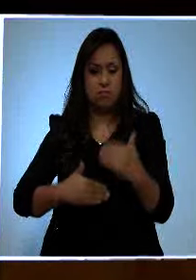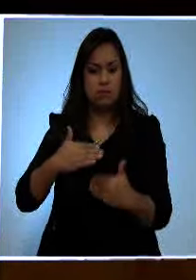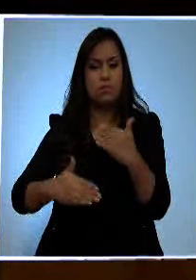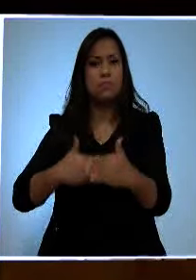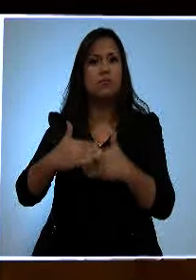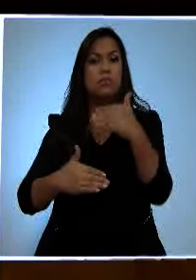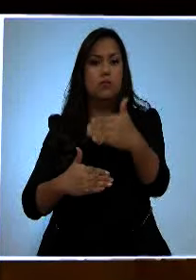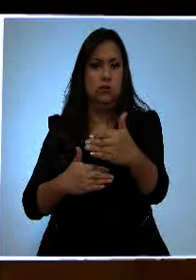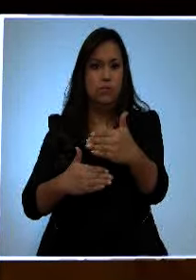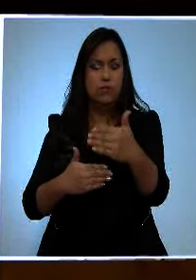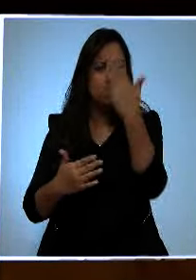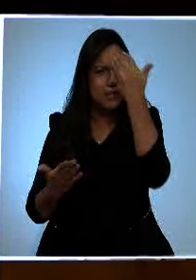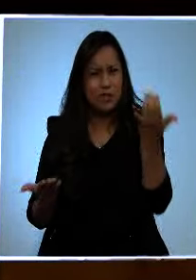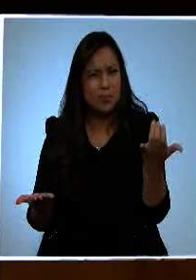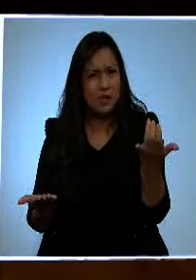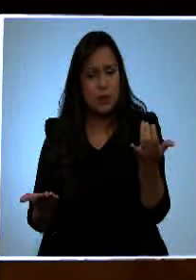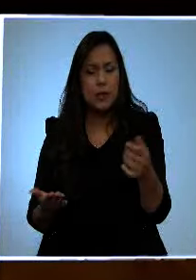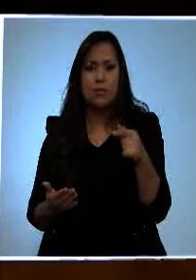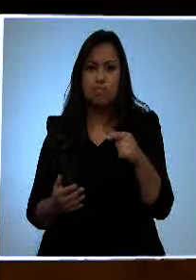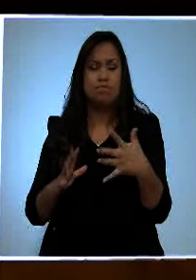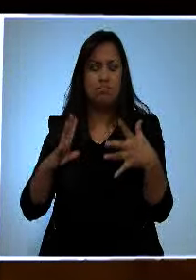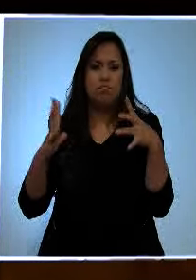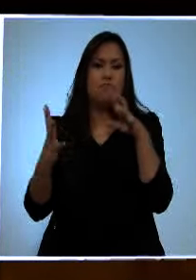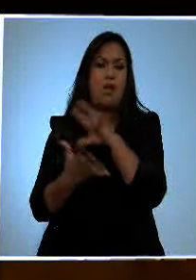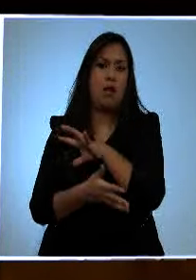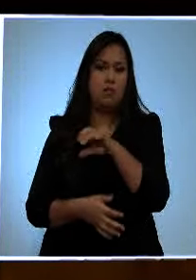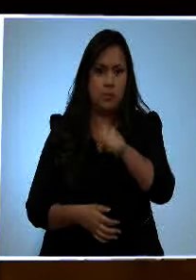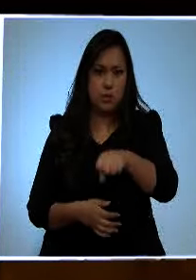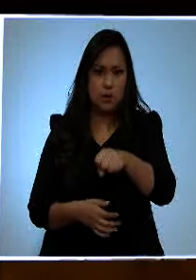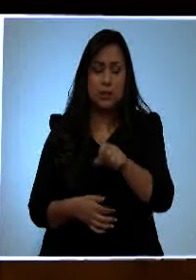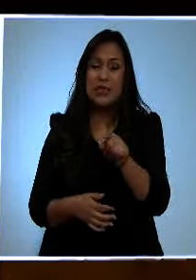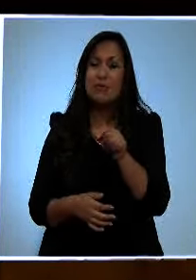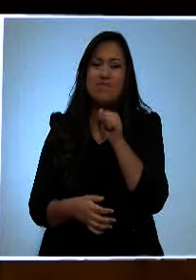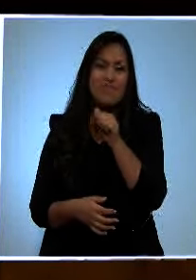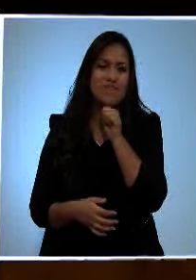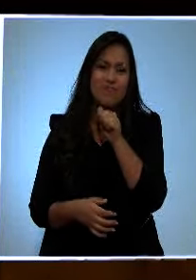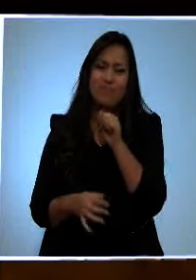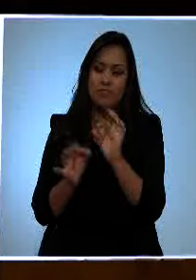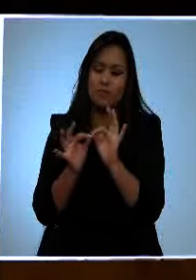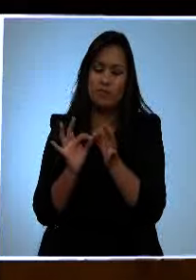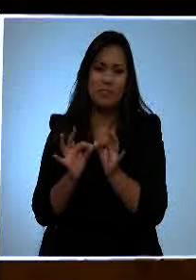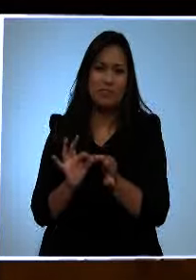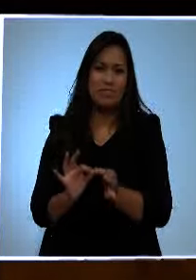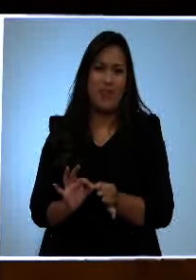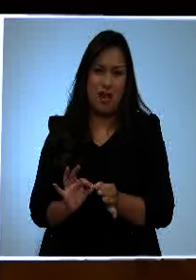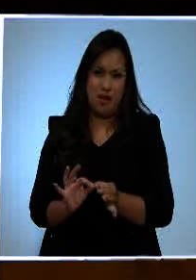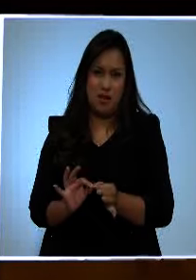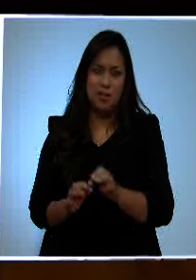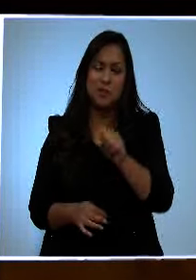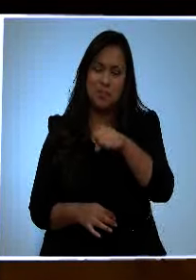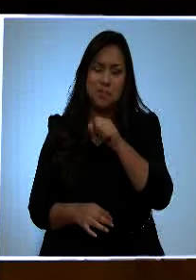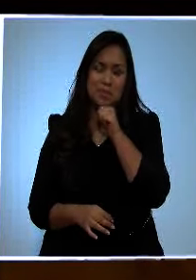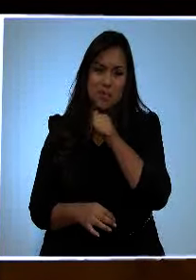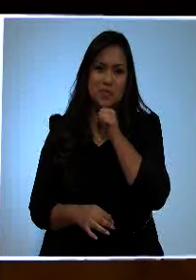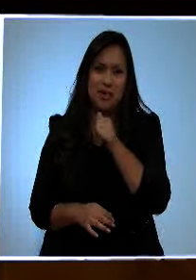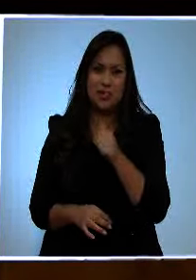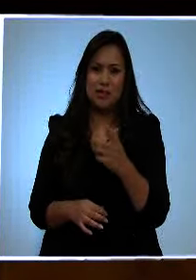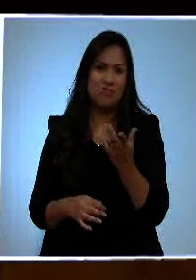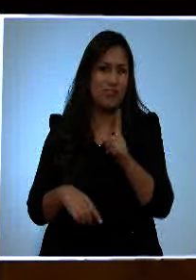legislación definitivamente sin embargo hay partes que han dejado vacíos y lagunas en las que no podemos